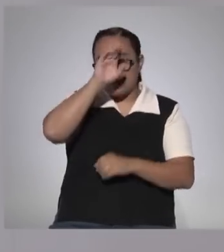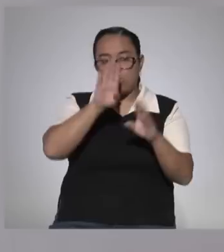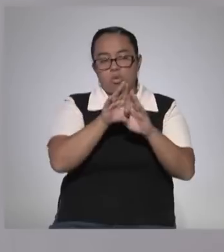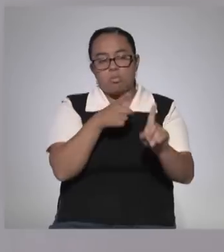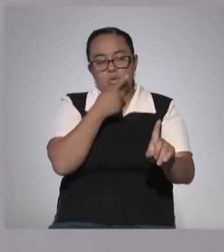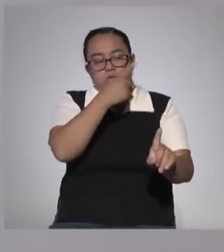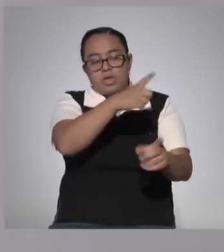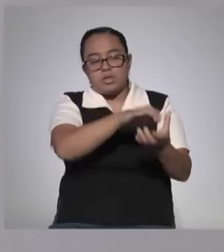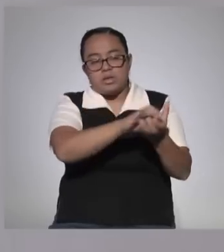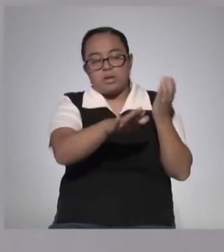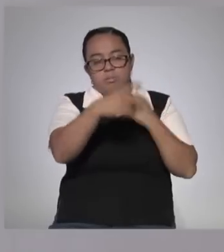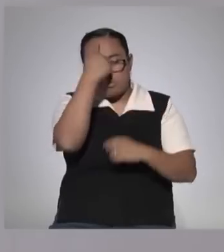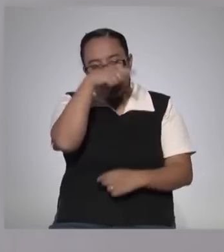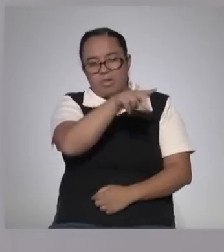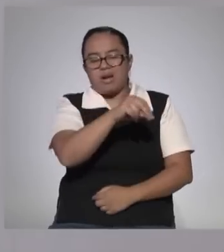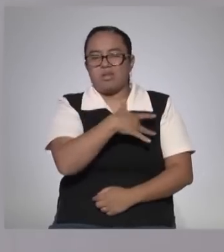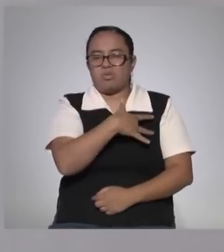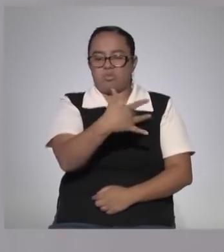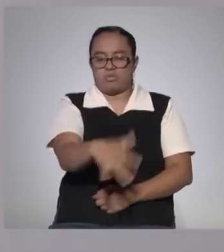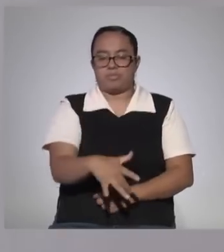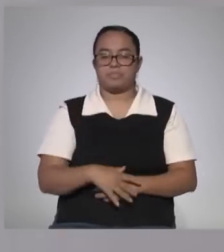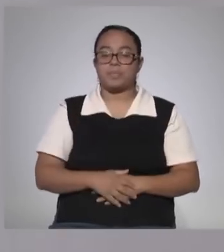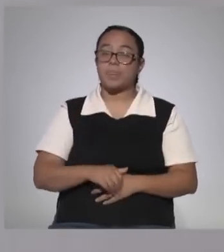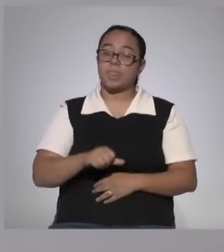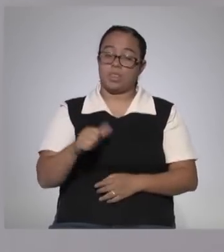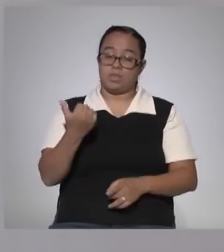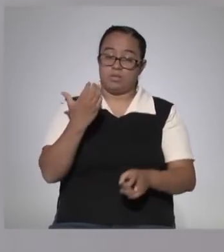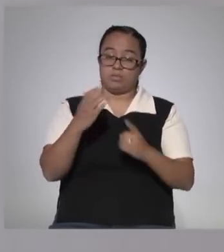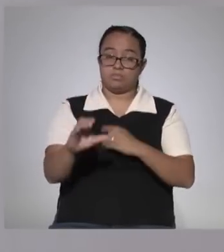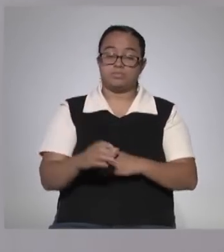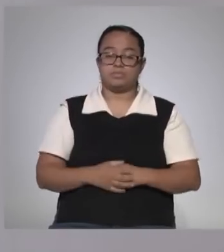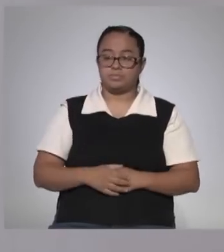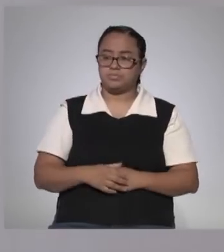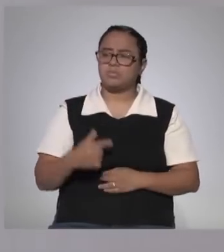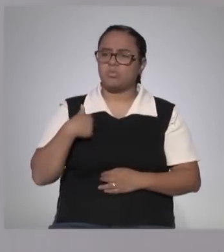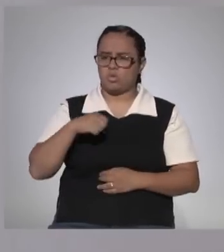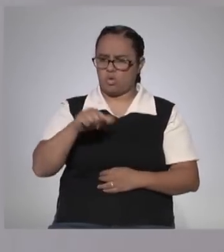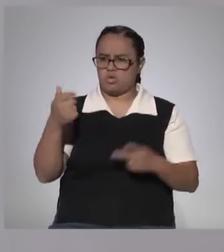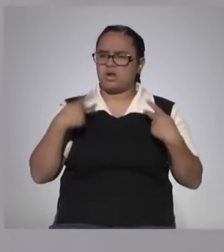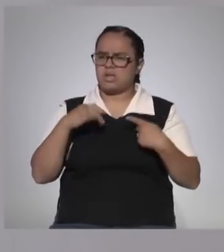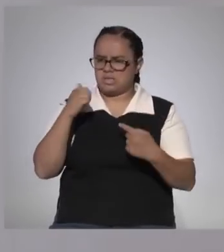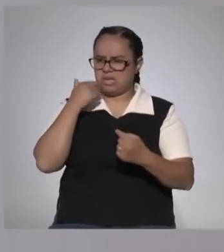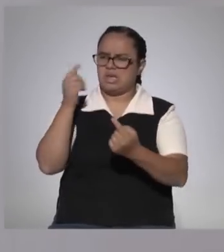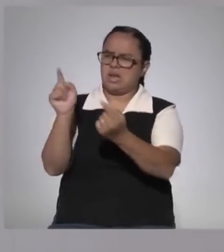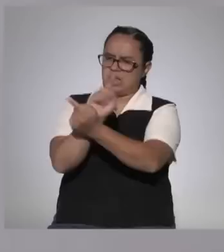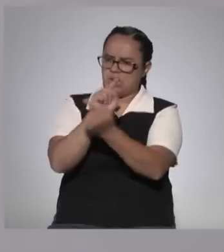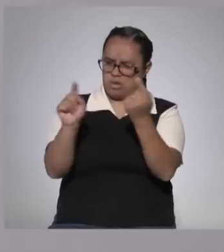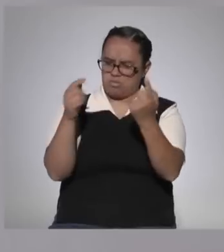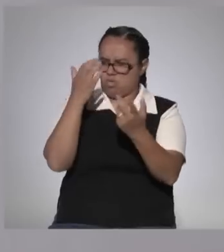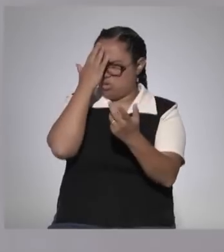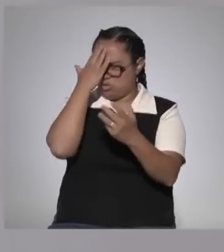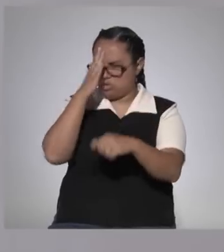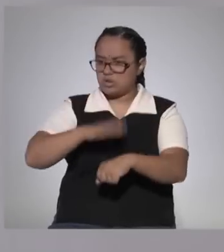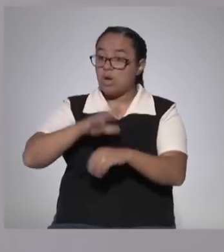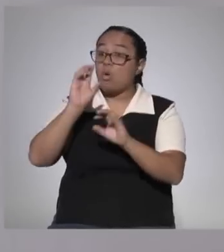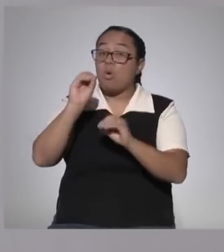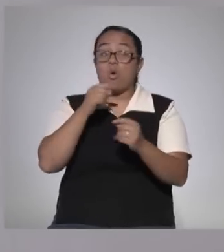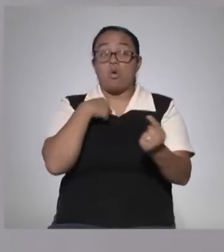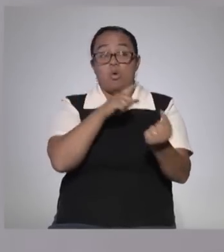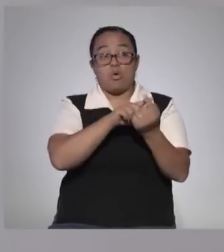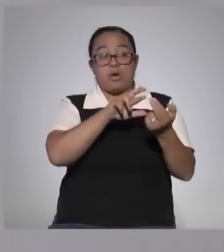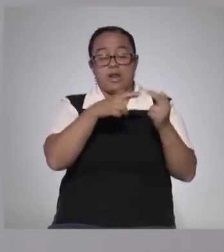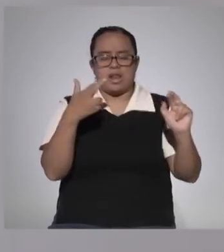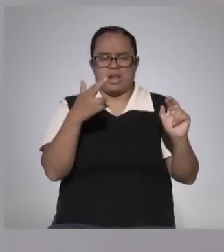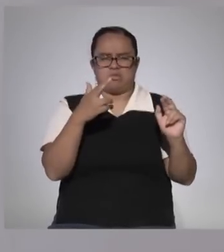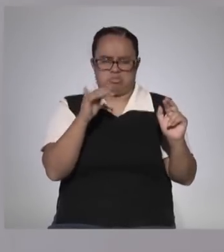porque no quiero lastimarla. Alberto nos dice: no es que no queramos conocer gente o tener una pareja, es que simplemente no somos